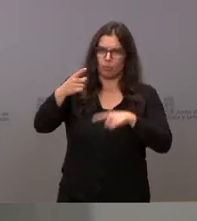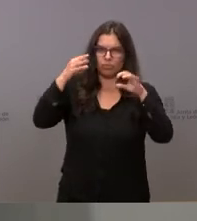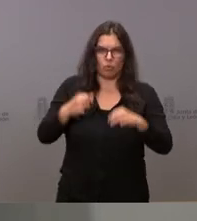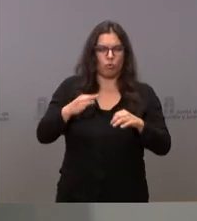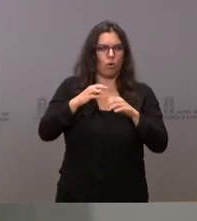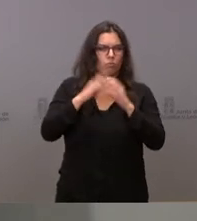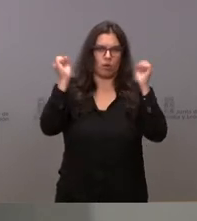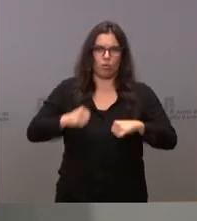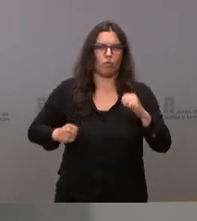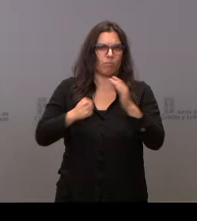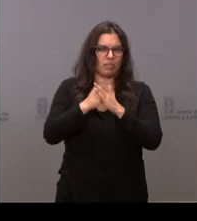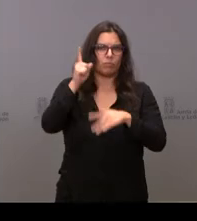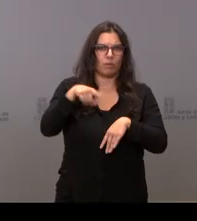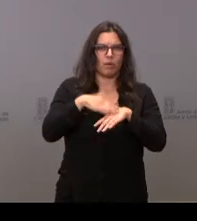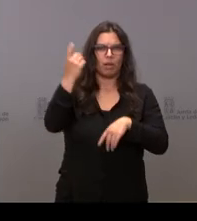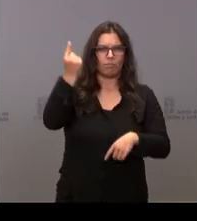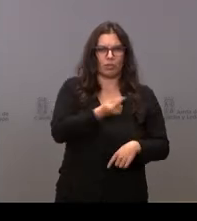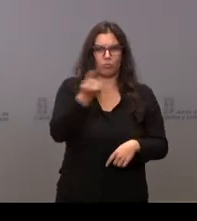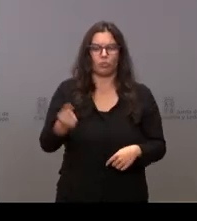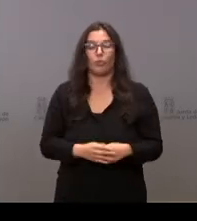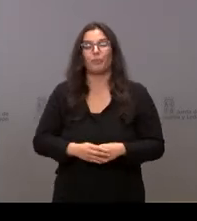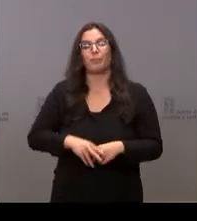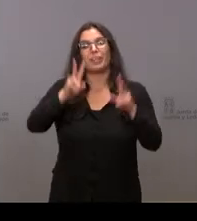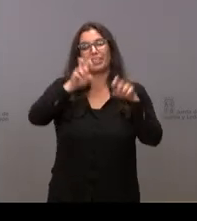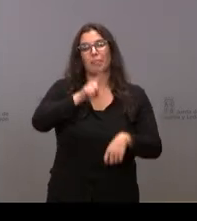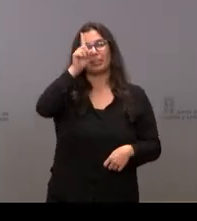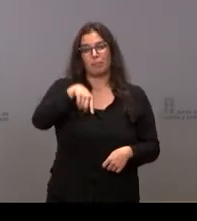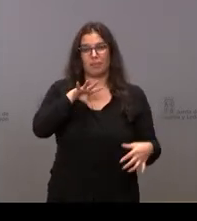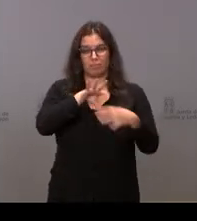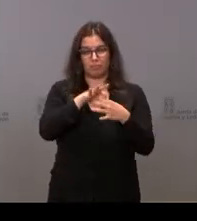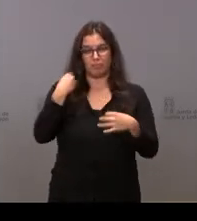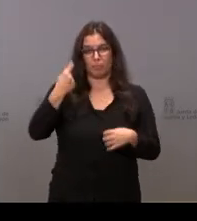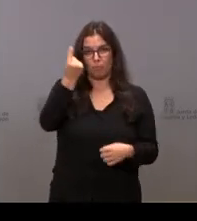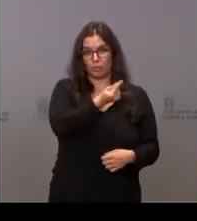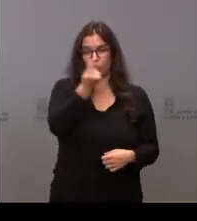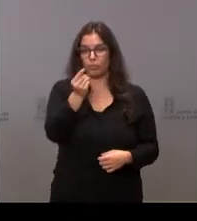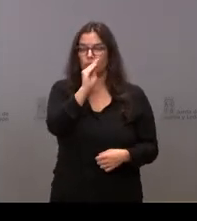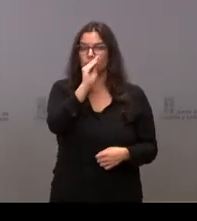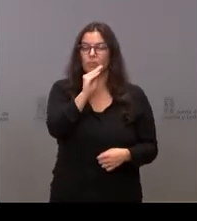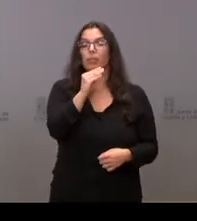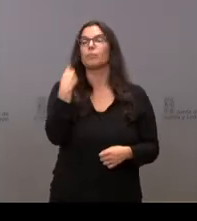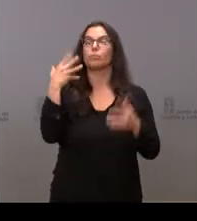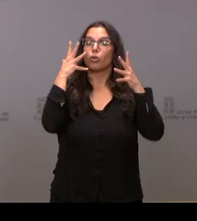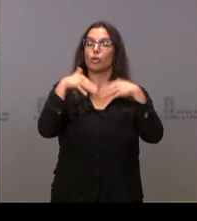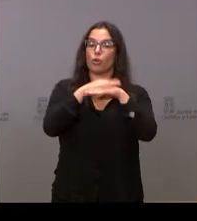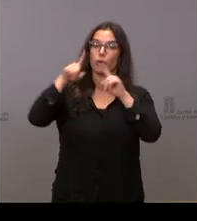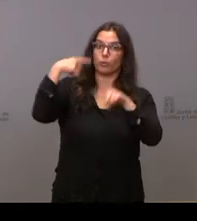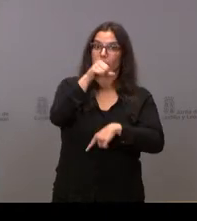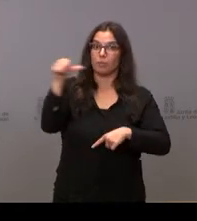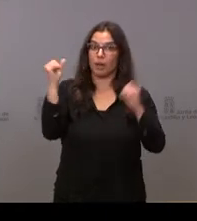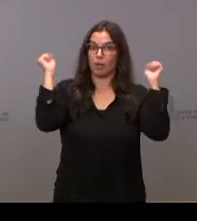los presupuestos. Sí, también sobre los presupuestos yo quería preguntarle si tienen previsto aprobarles en Consejo de Gobierno la próxima